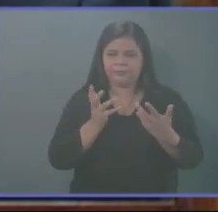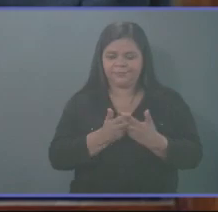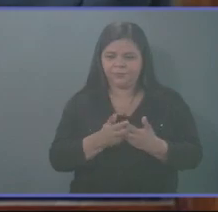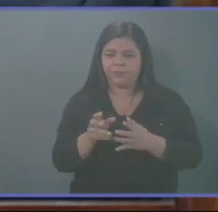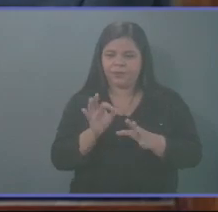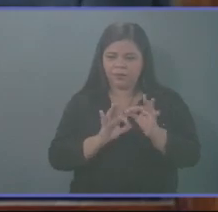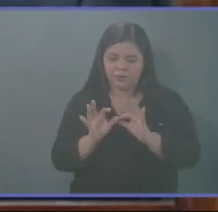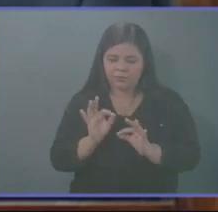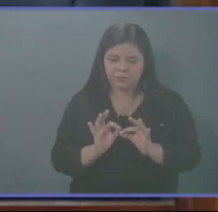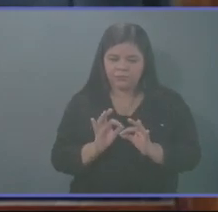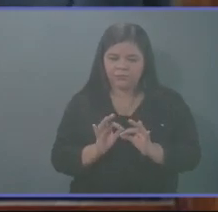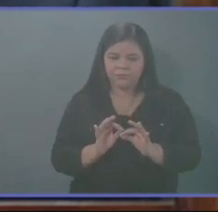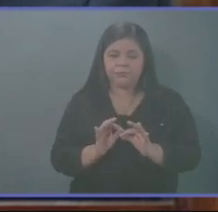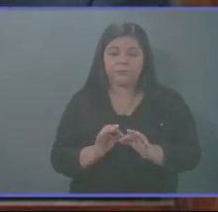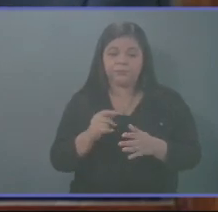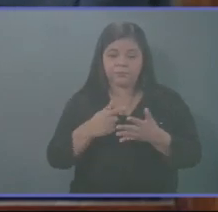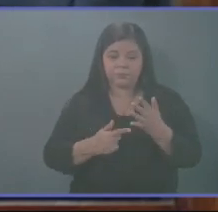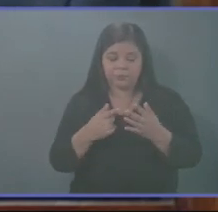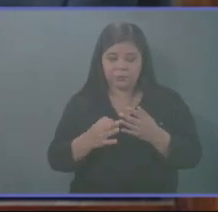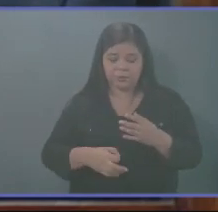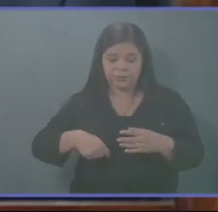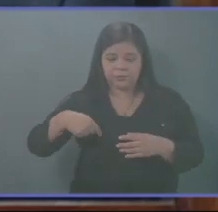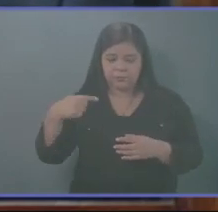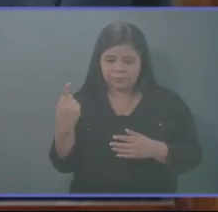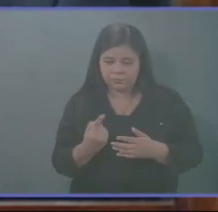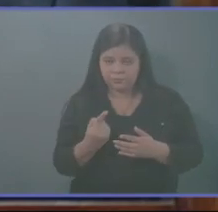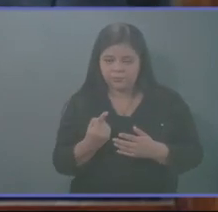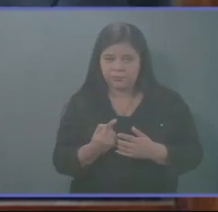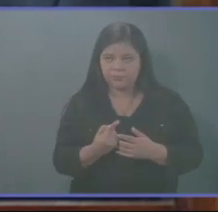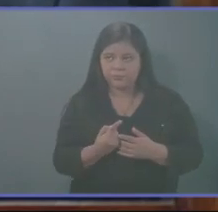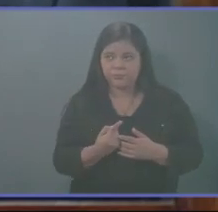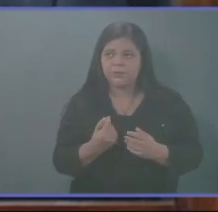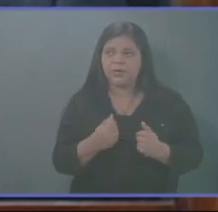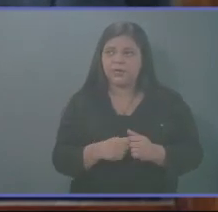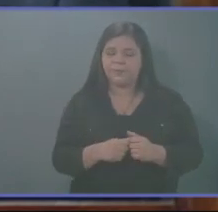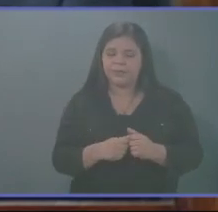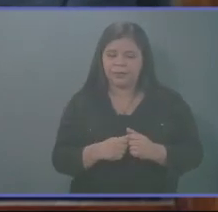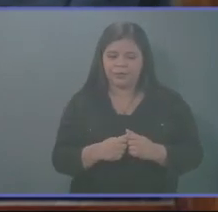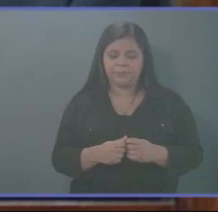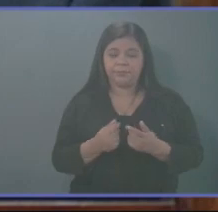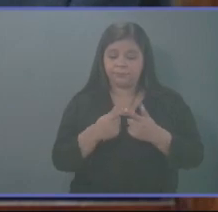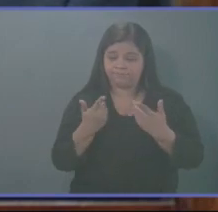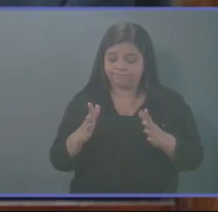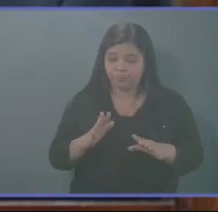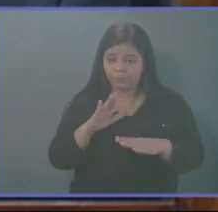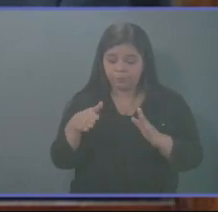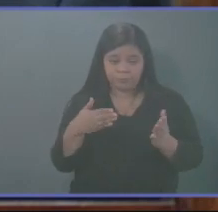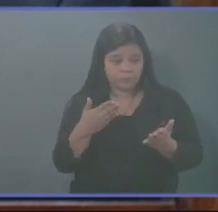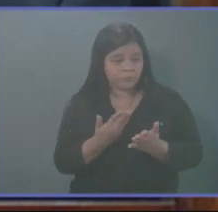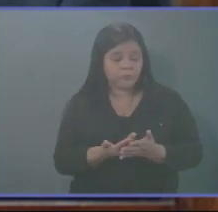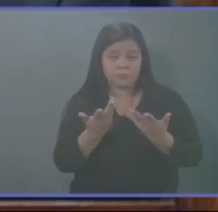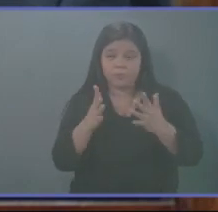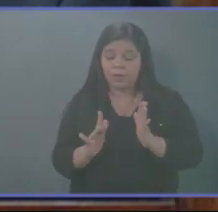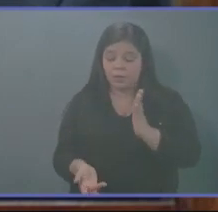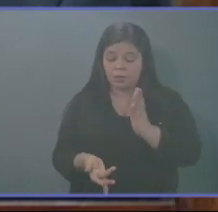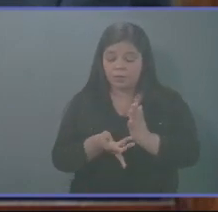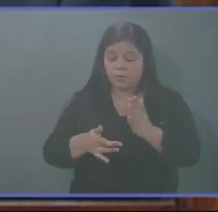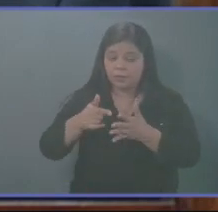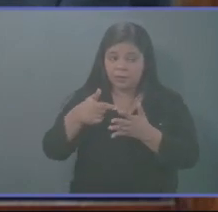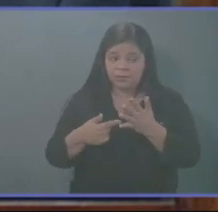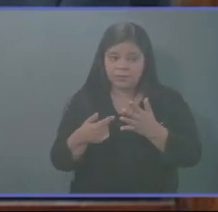puntos una ley penal en blanco, en tanto hace una técnica